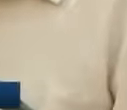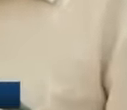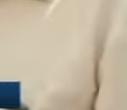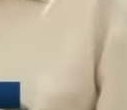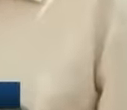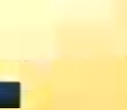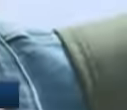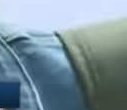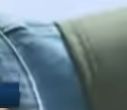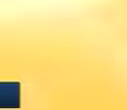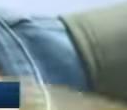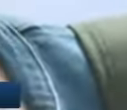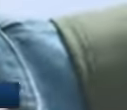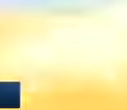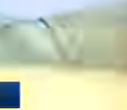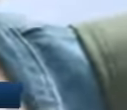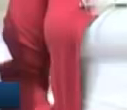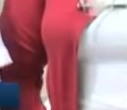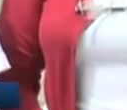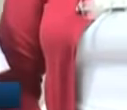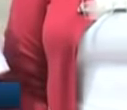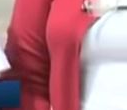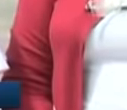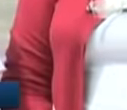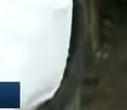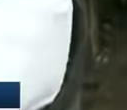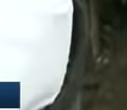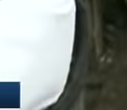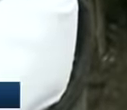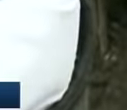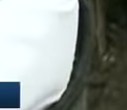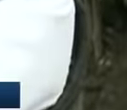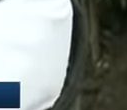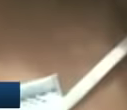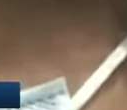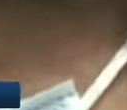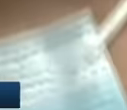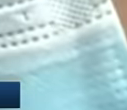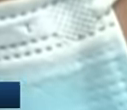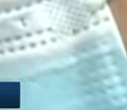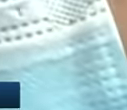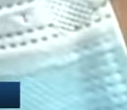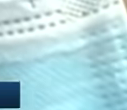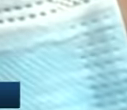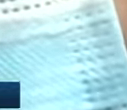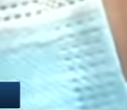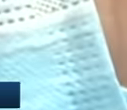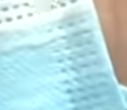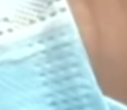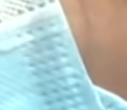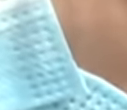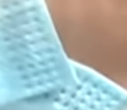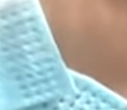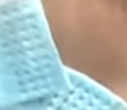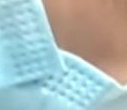el Palacio de Gobierno una carta dirigida al presidente Guillermo Lasso, donde demandan agilizar el retorno de sus seres